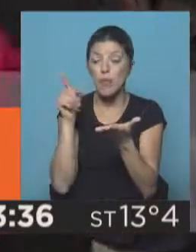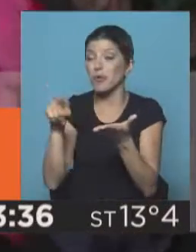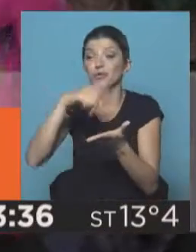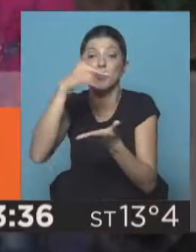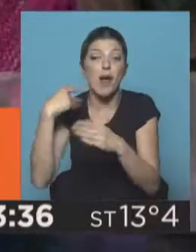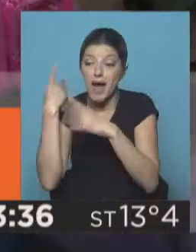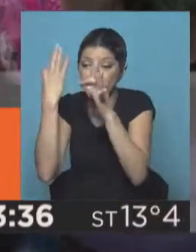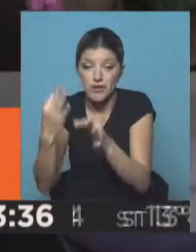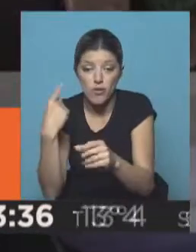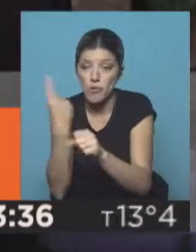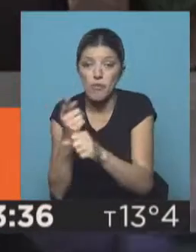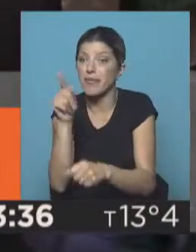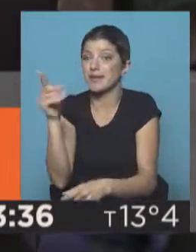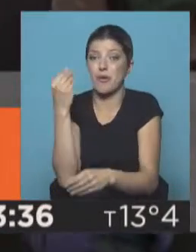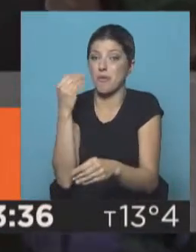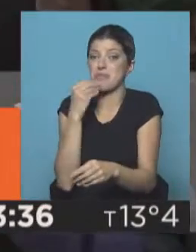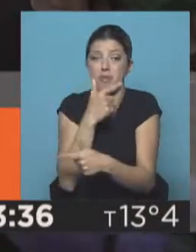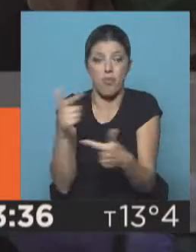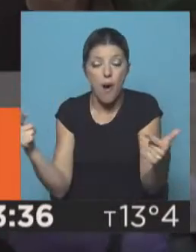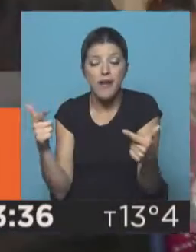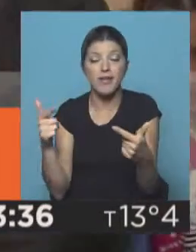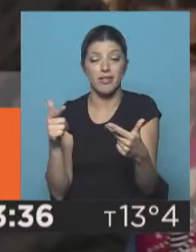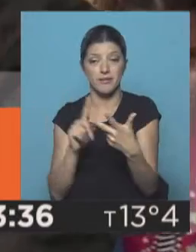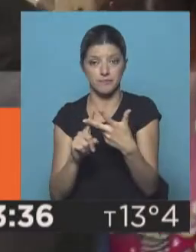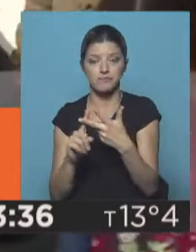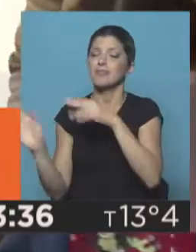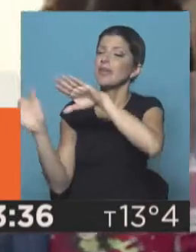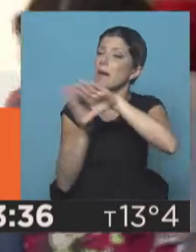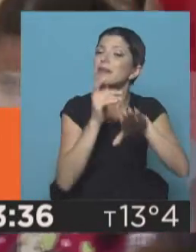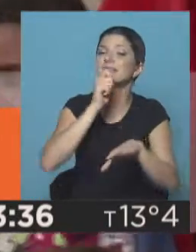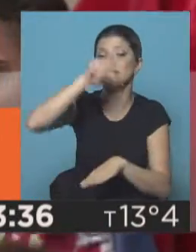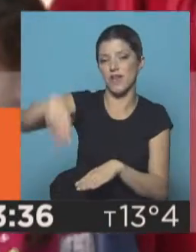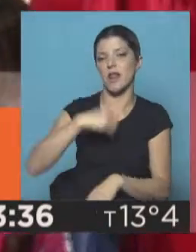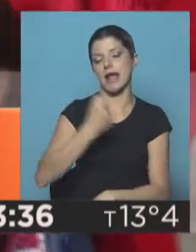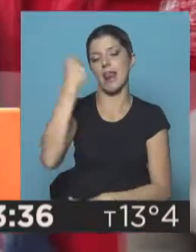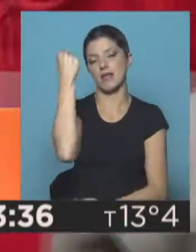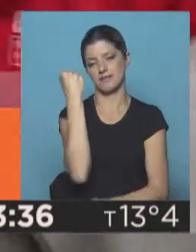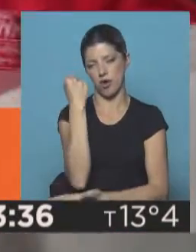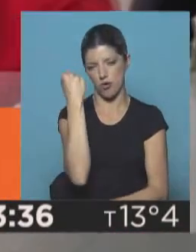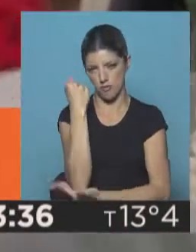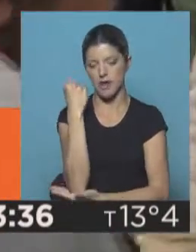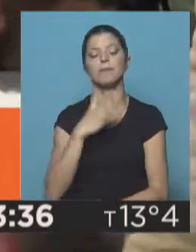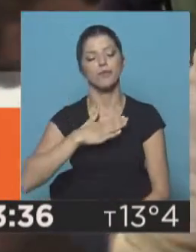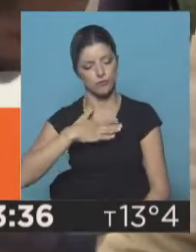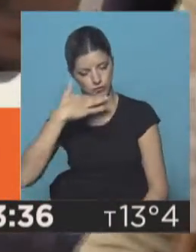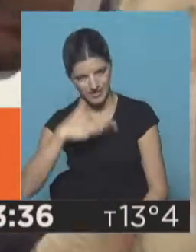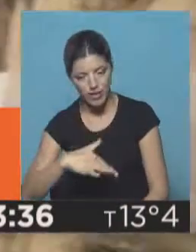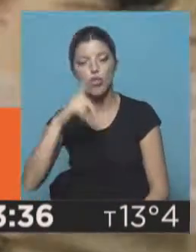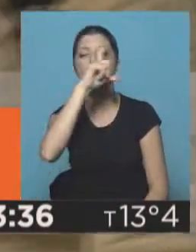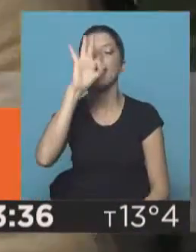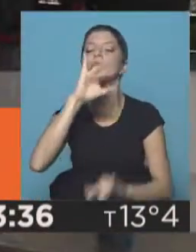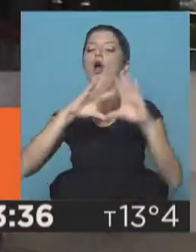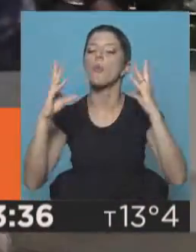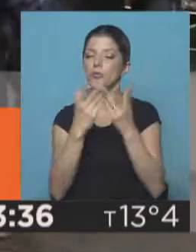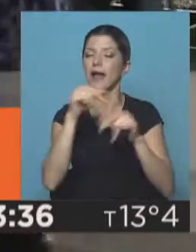ir, porque no tiene que comer, porque huyen más allá de si generan o no una ganancia económica. Entiendo la intención del Banco Mundial en este sentido, me